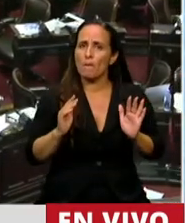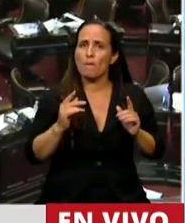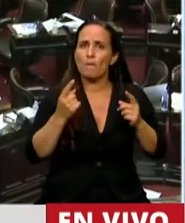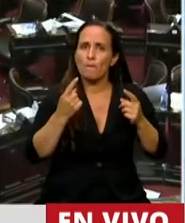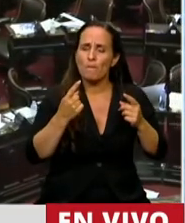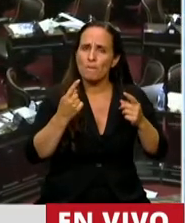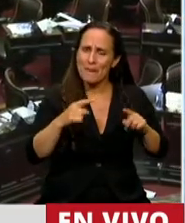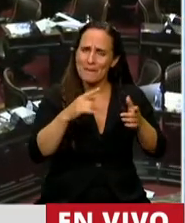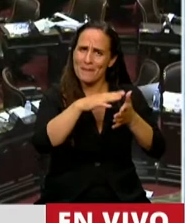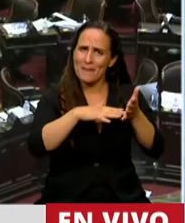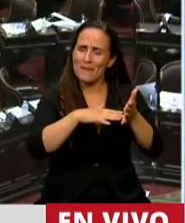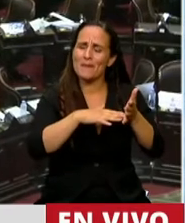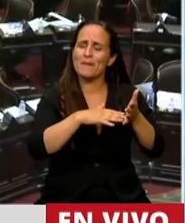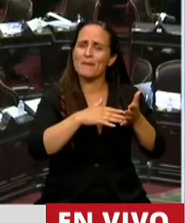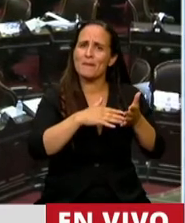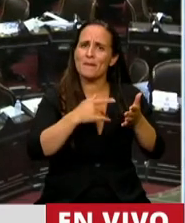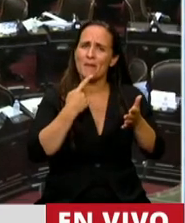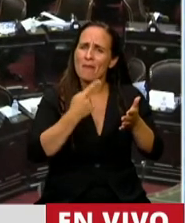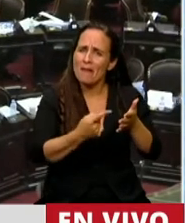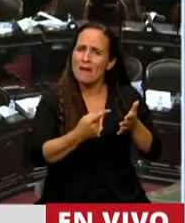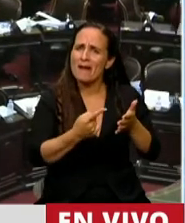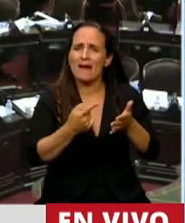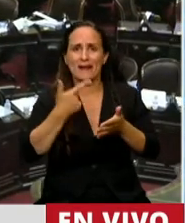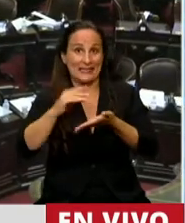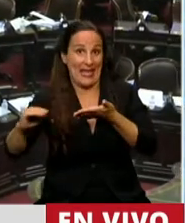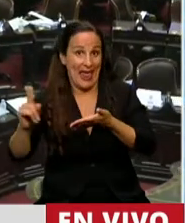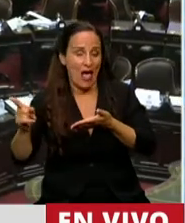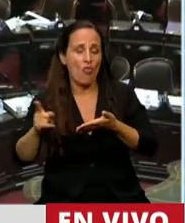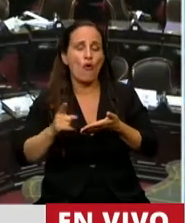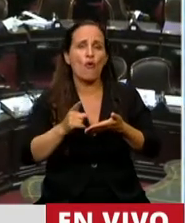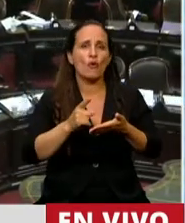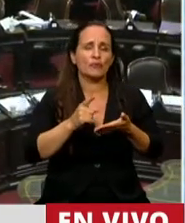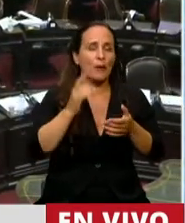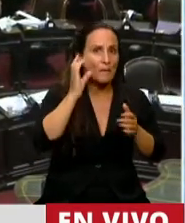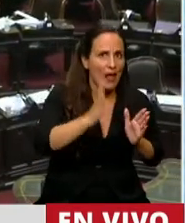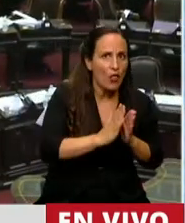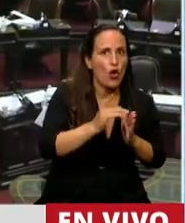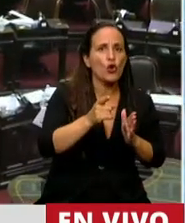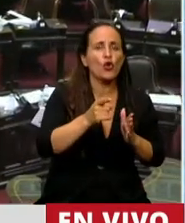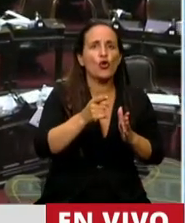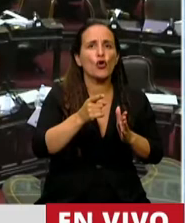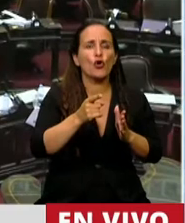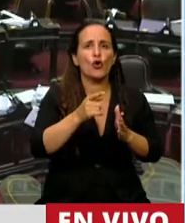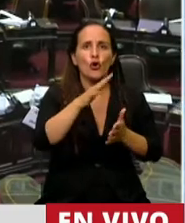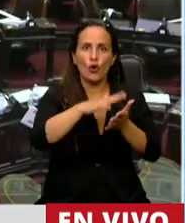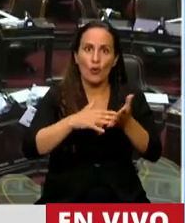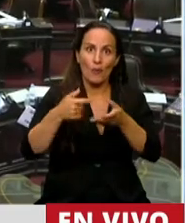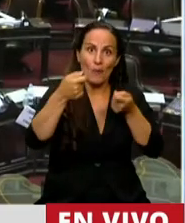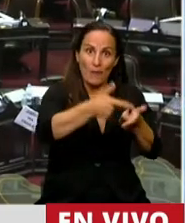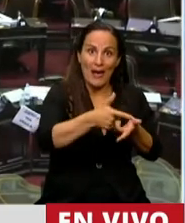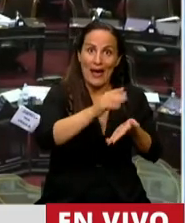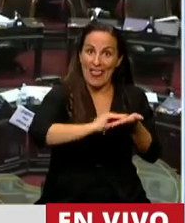en el mensaje de elevación al Senado, perdón, el mensaje de elevación a nuestra